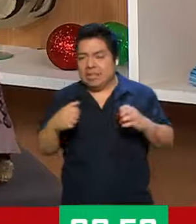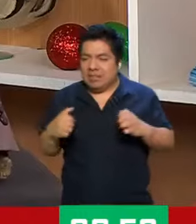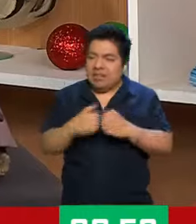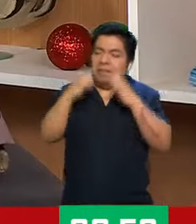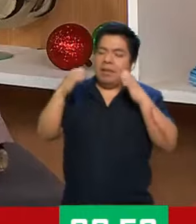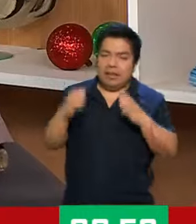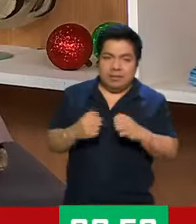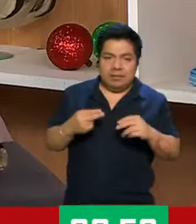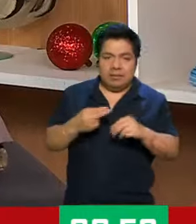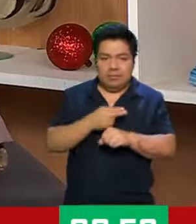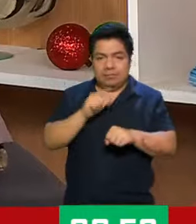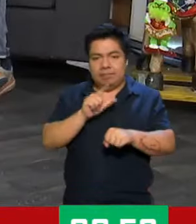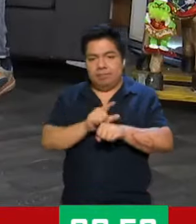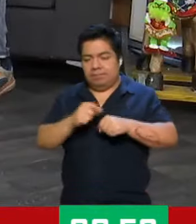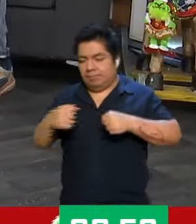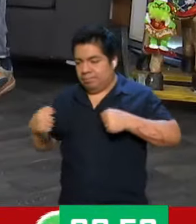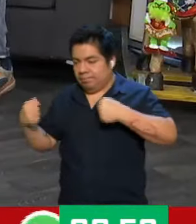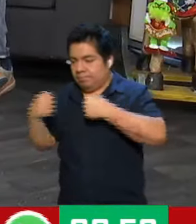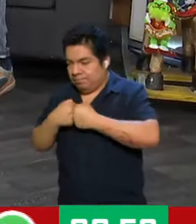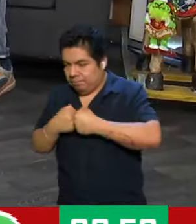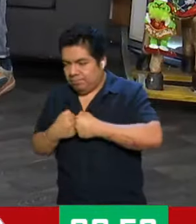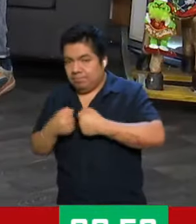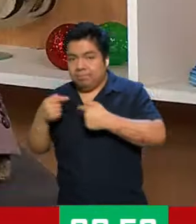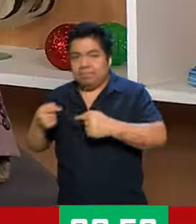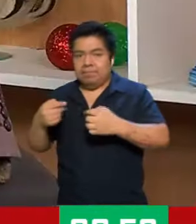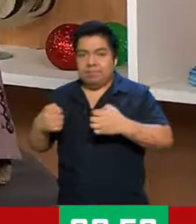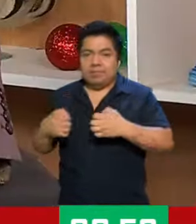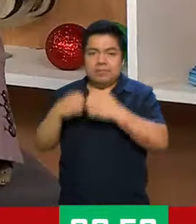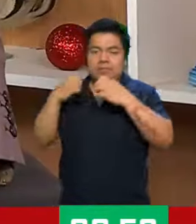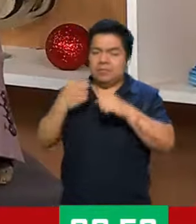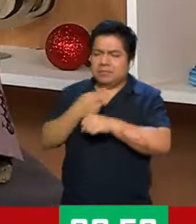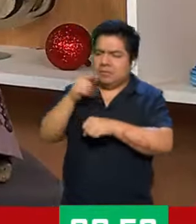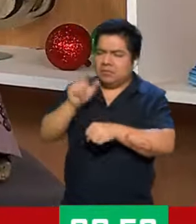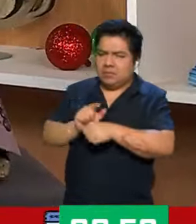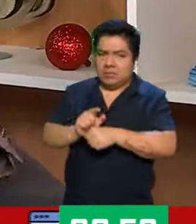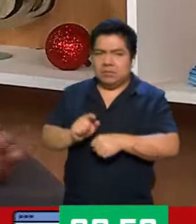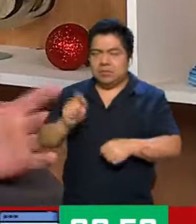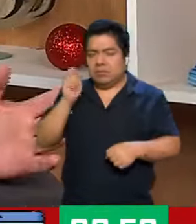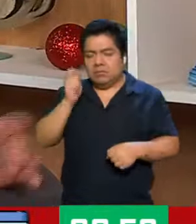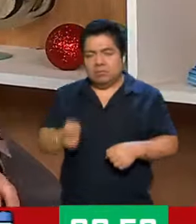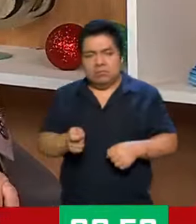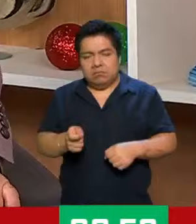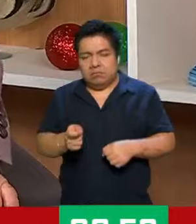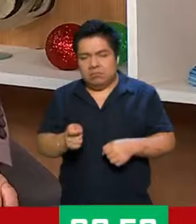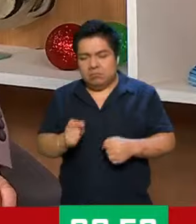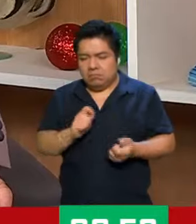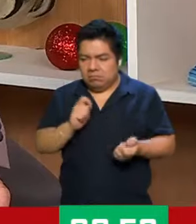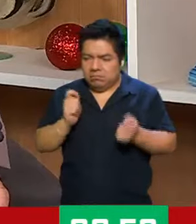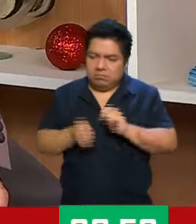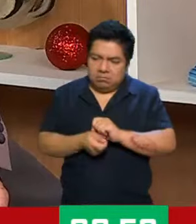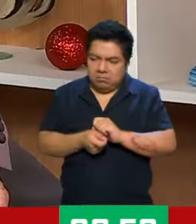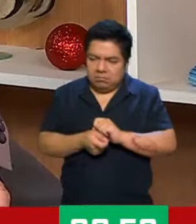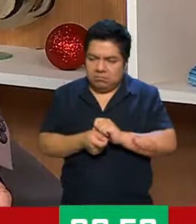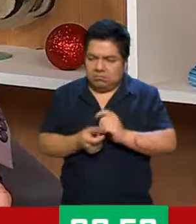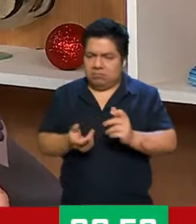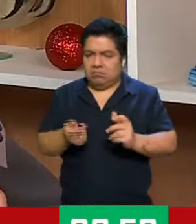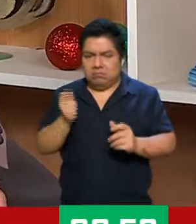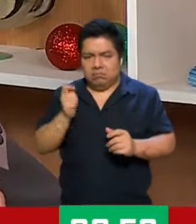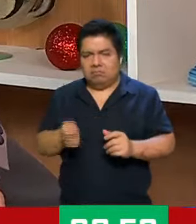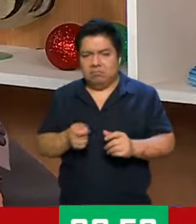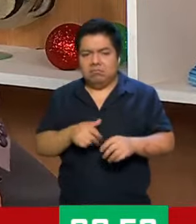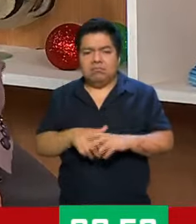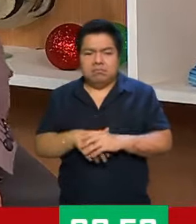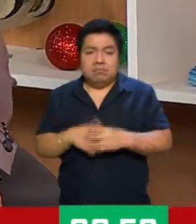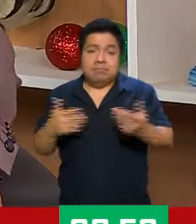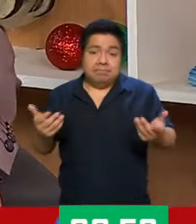nacional en la frontera. ¡Ay, qué significa esto? Exacto, esto, ¿en qué se traduce? Pues eso se traduce ni más ni